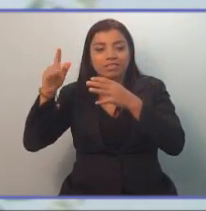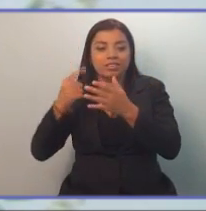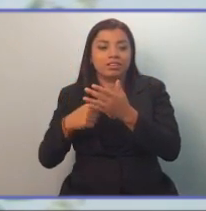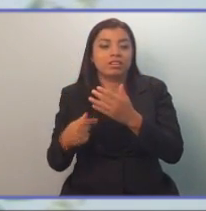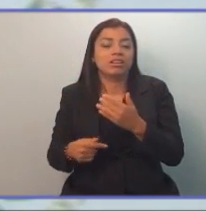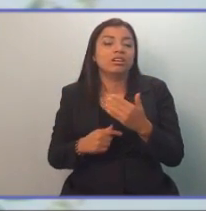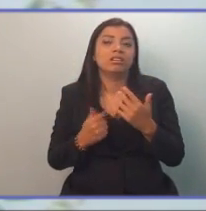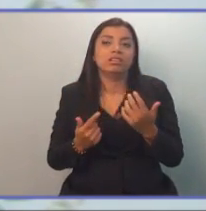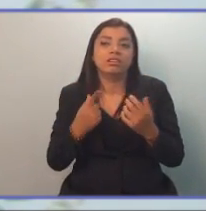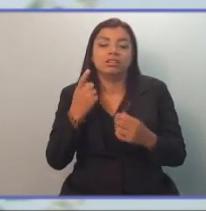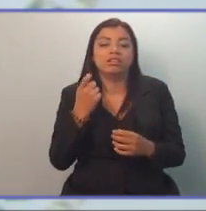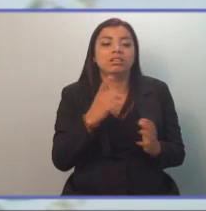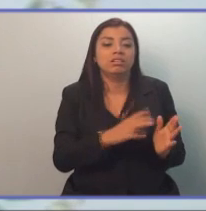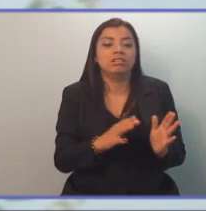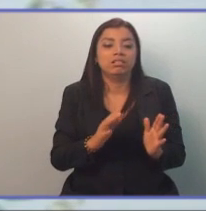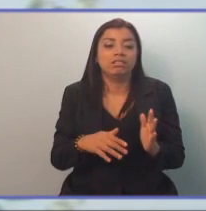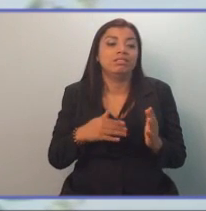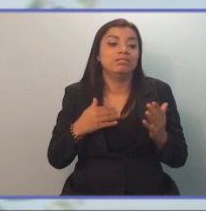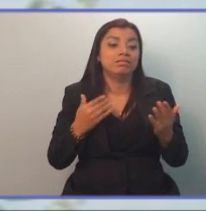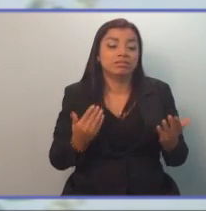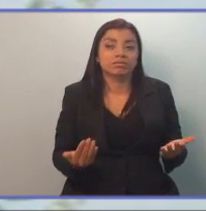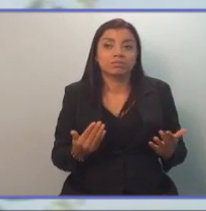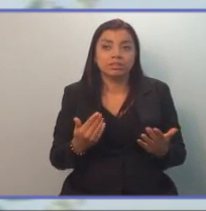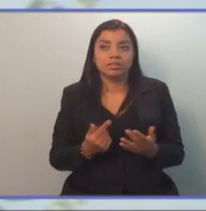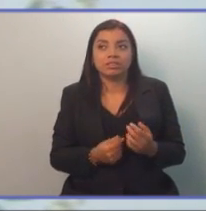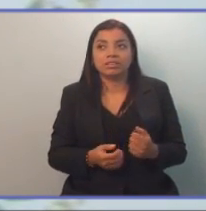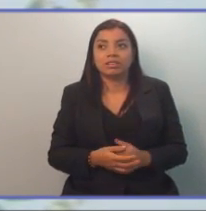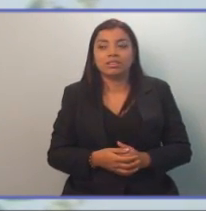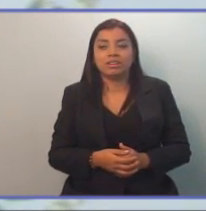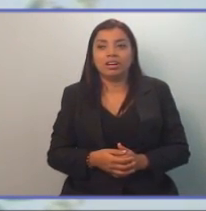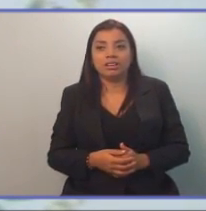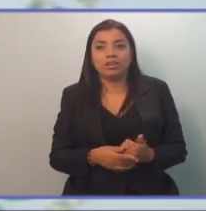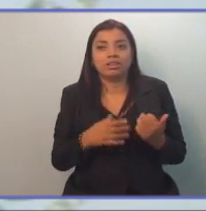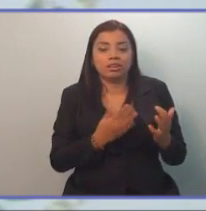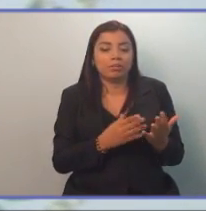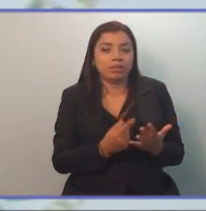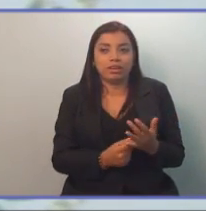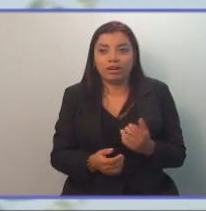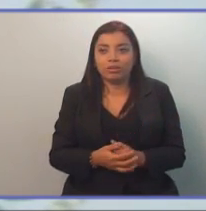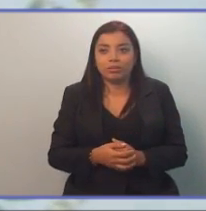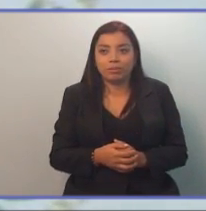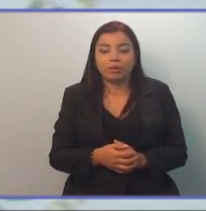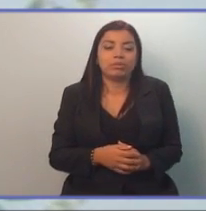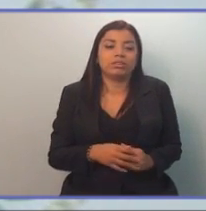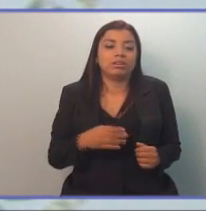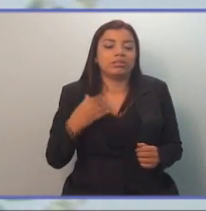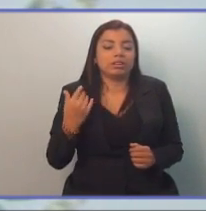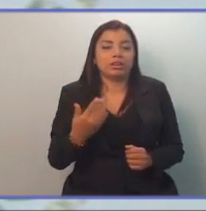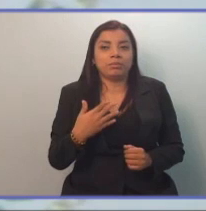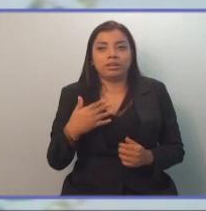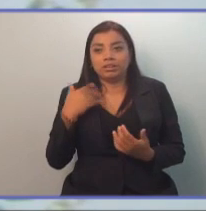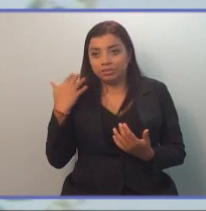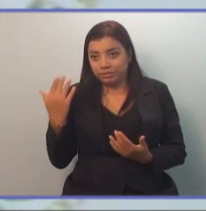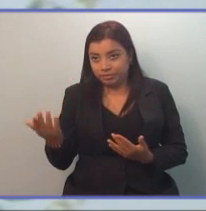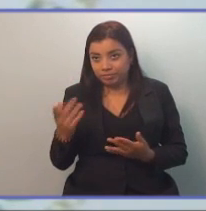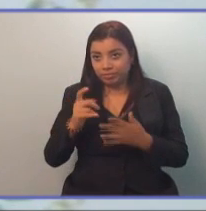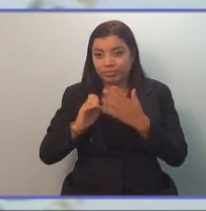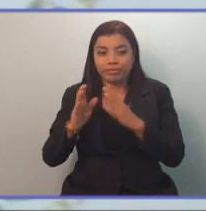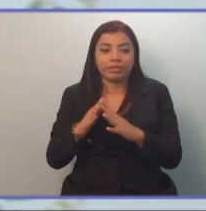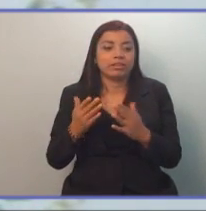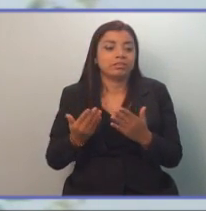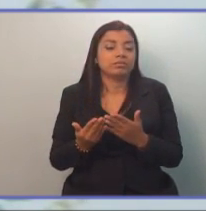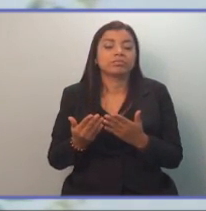que falta que se cree una nueva ley de procedimientos constitucionales,